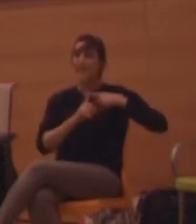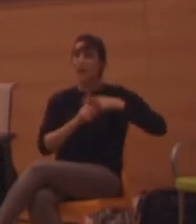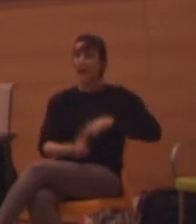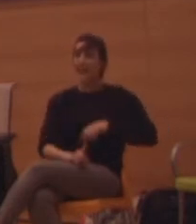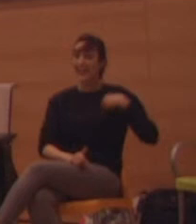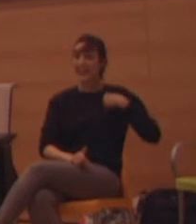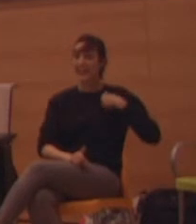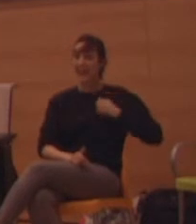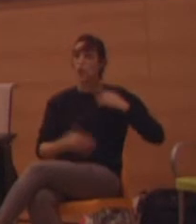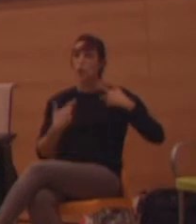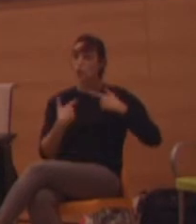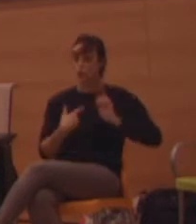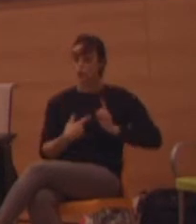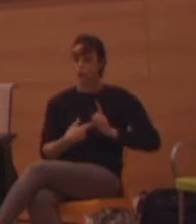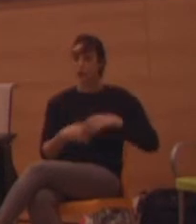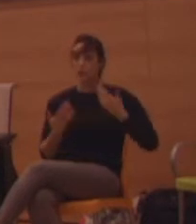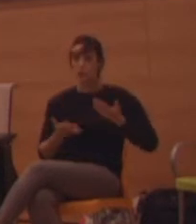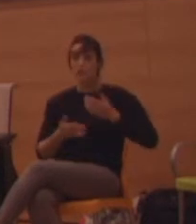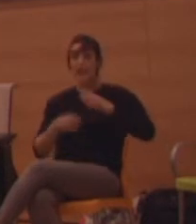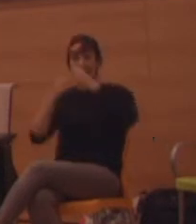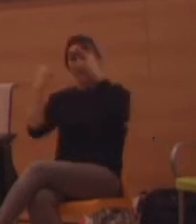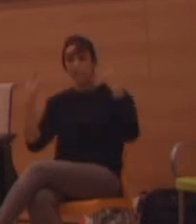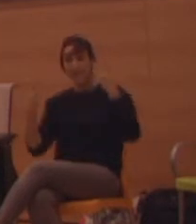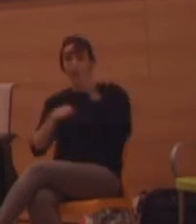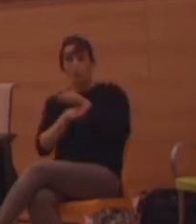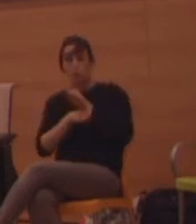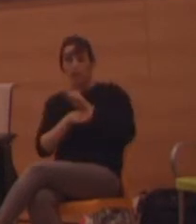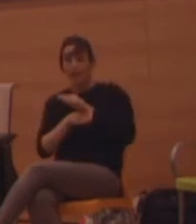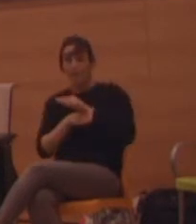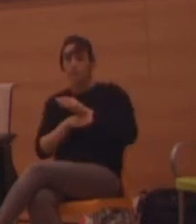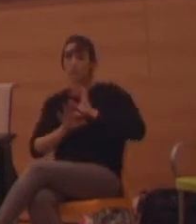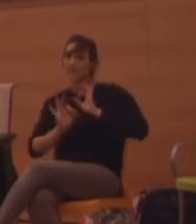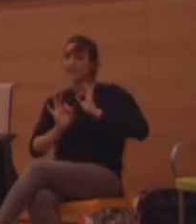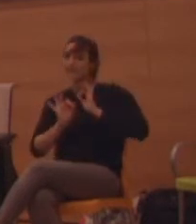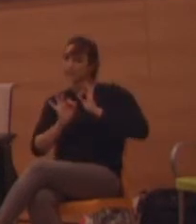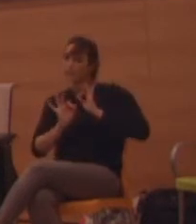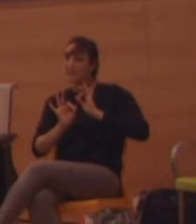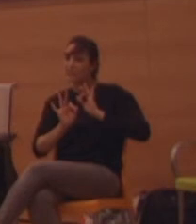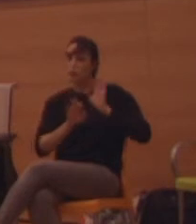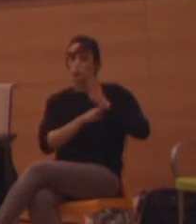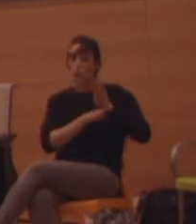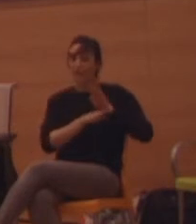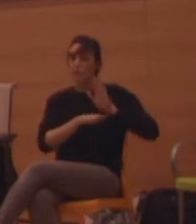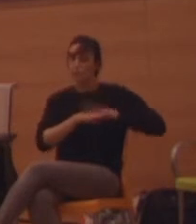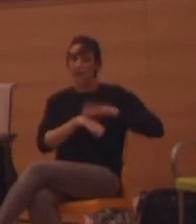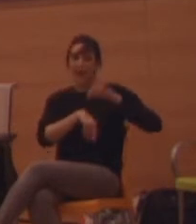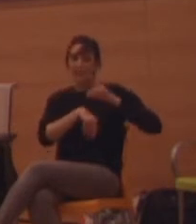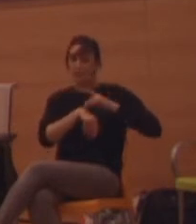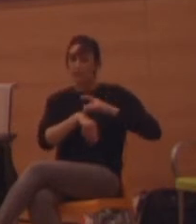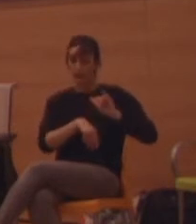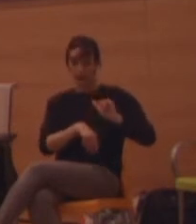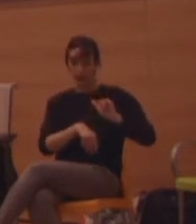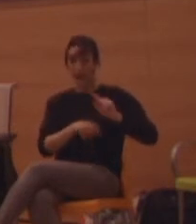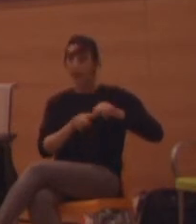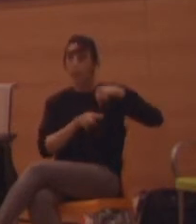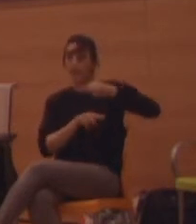Los cuidados de enfermería tienen que ser cuidados generales específicos para la patología que tengan, y después los cuidados propios de